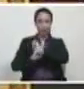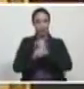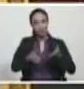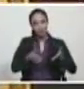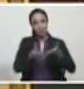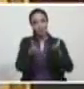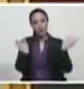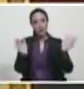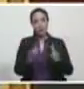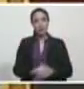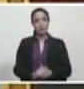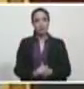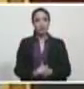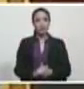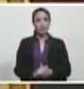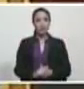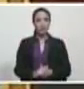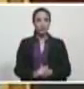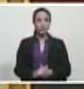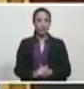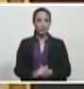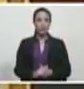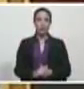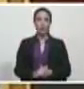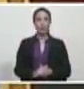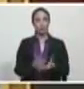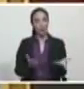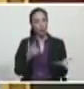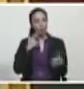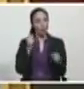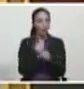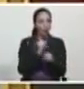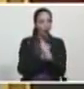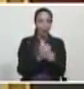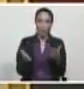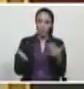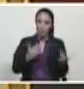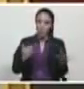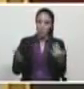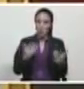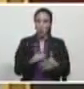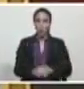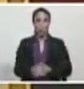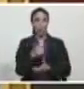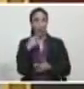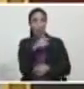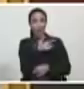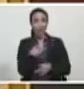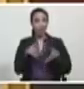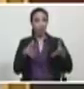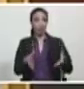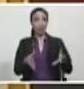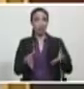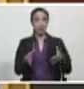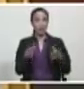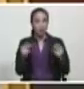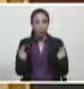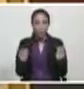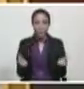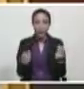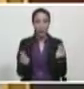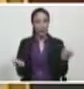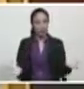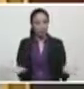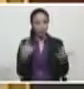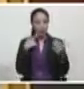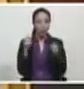Y con la otra mano construimos, trabajamos. Que nadie deje de trabajar y producir. Al